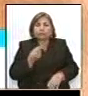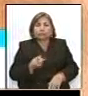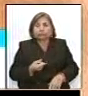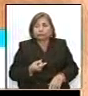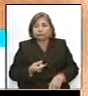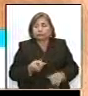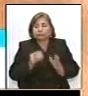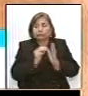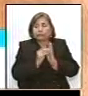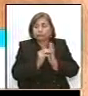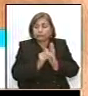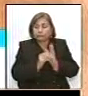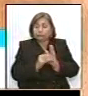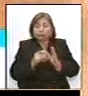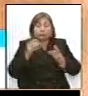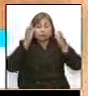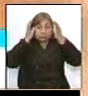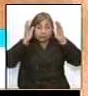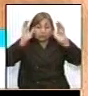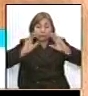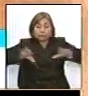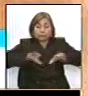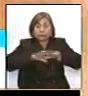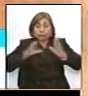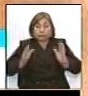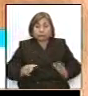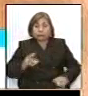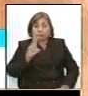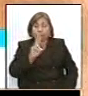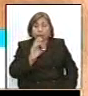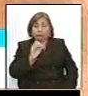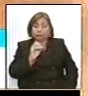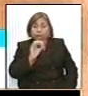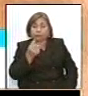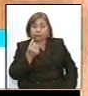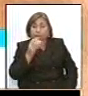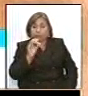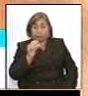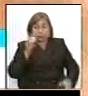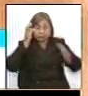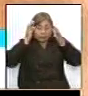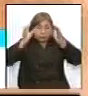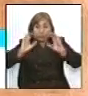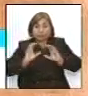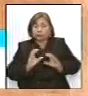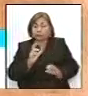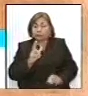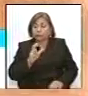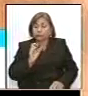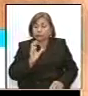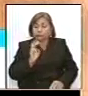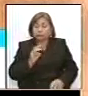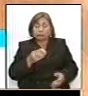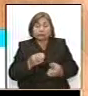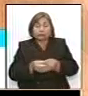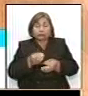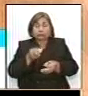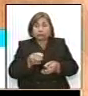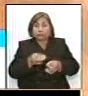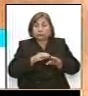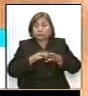cito textualmente, el acuerdo de mesa 018, precisado por el acuerdo de mesa 306 y ampliado por el acuerdo de